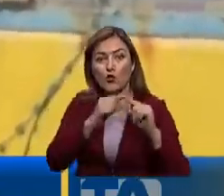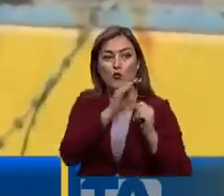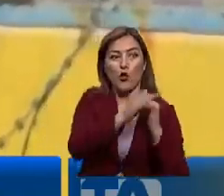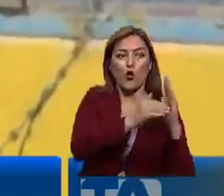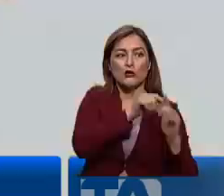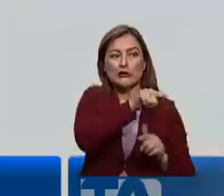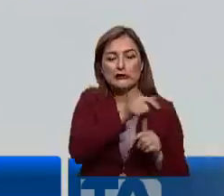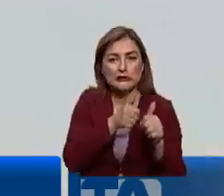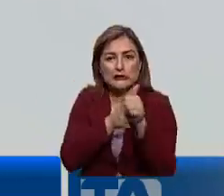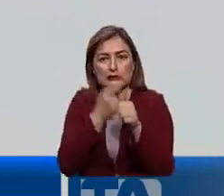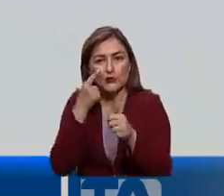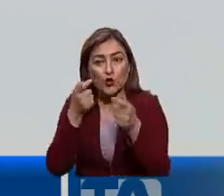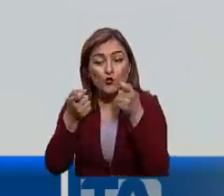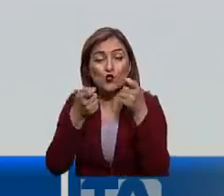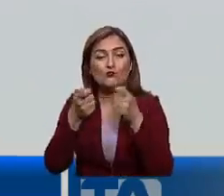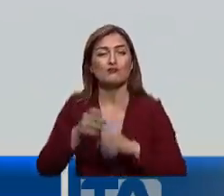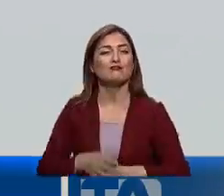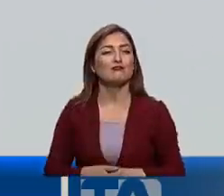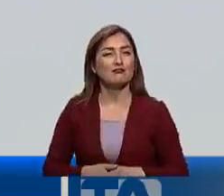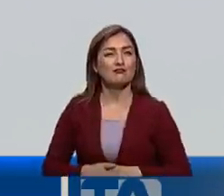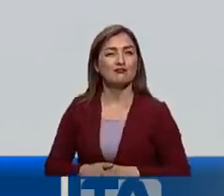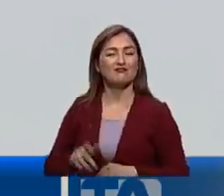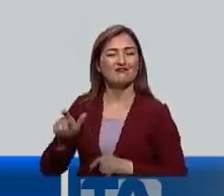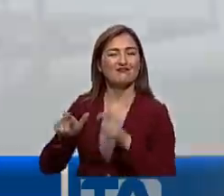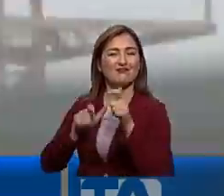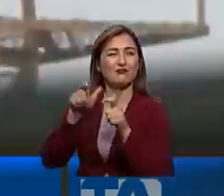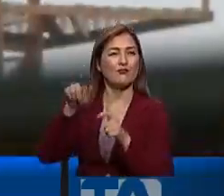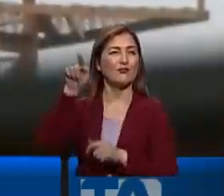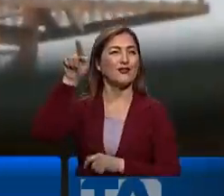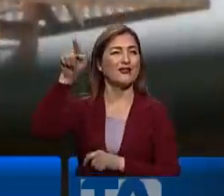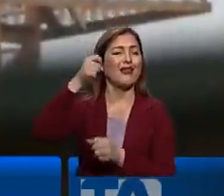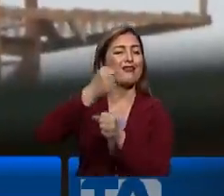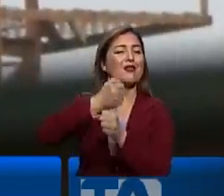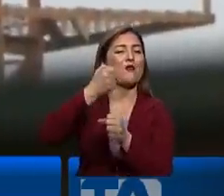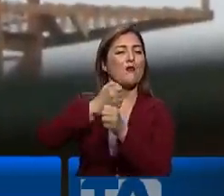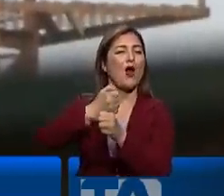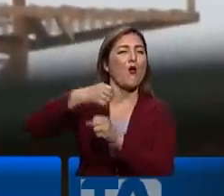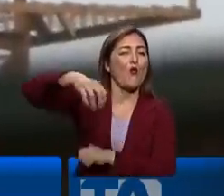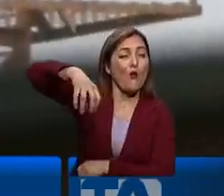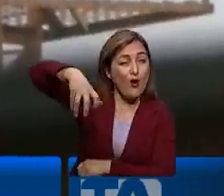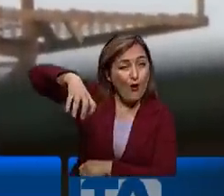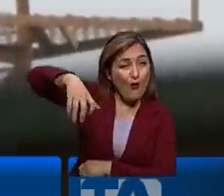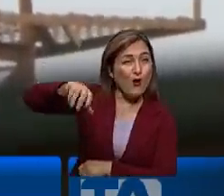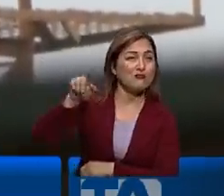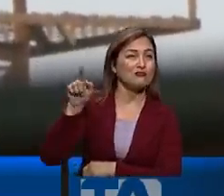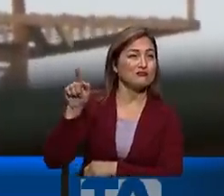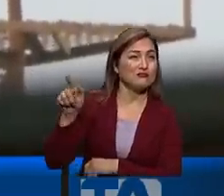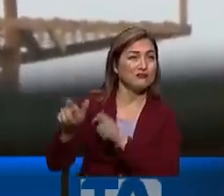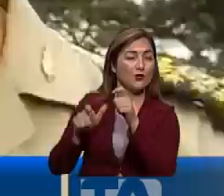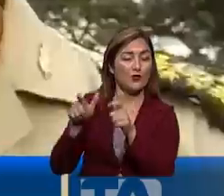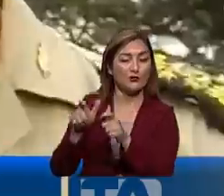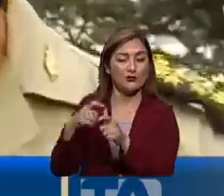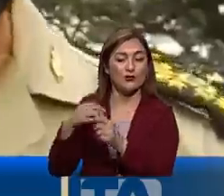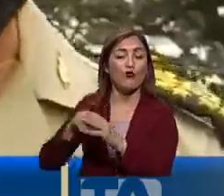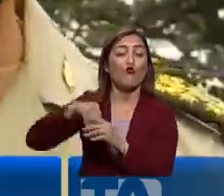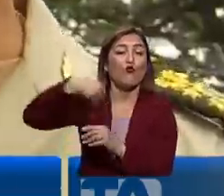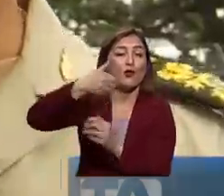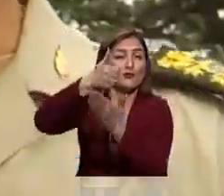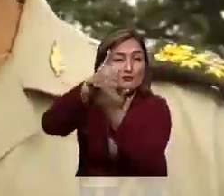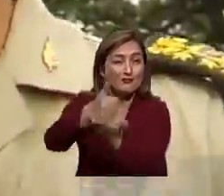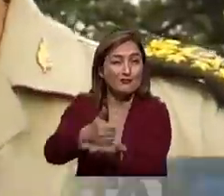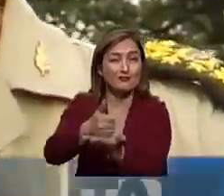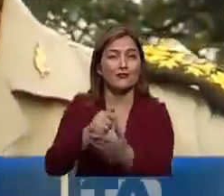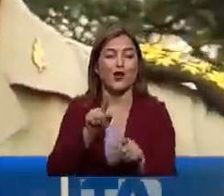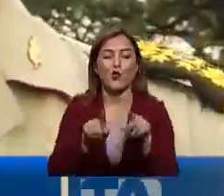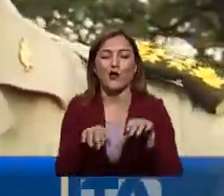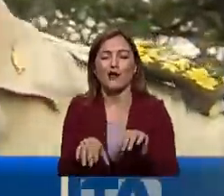banda contraria cerca. Todo comenzó cuando personal de Interagua realizaba trabajos en el lugar y los PPL salieron a ayudar. En ciertas